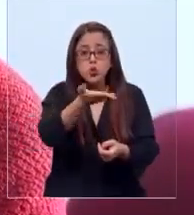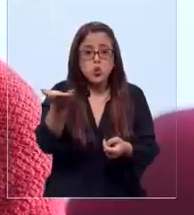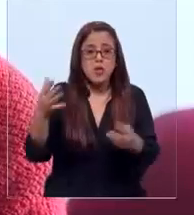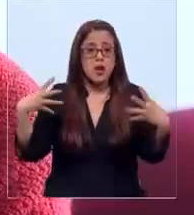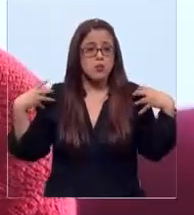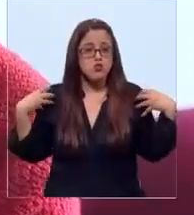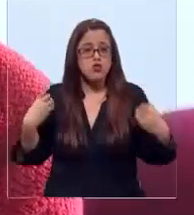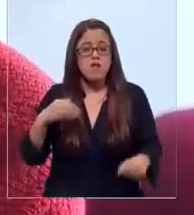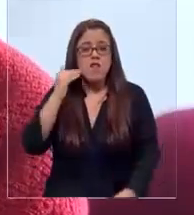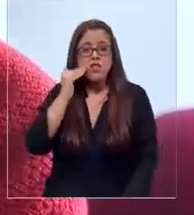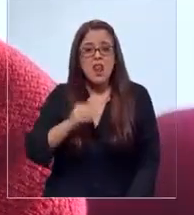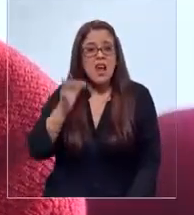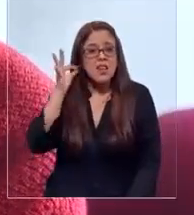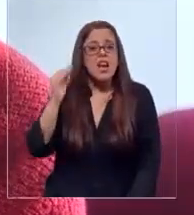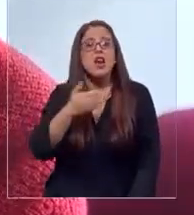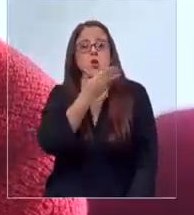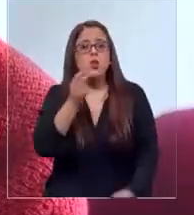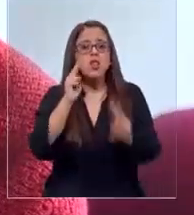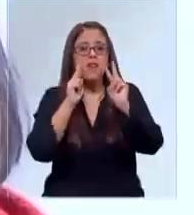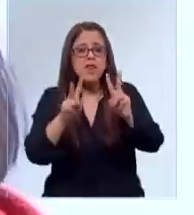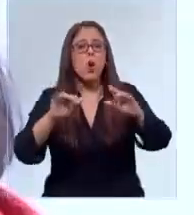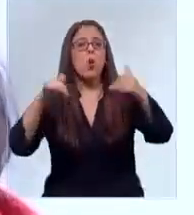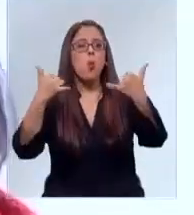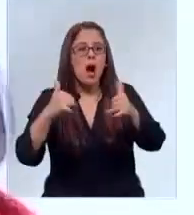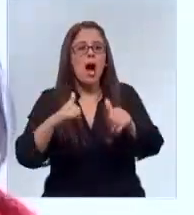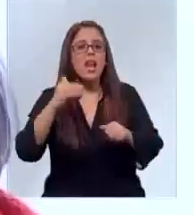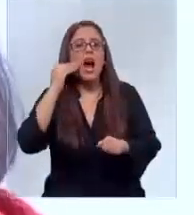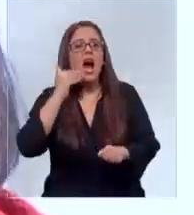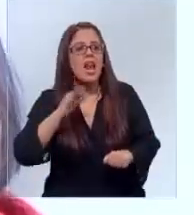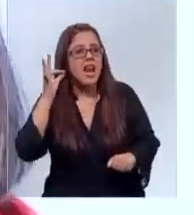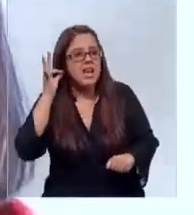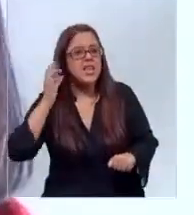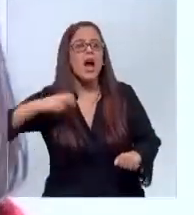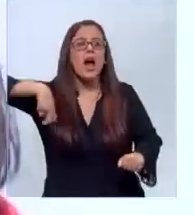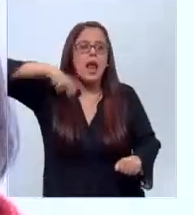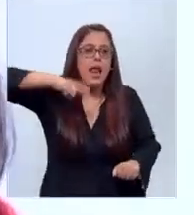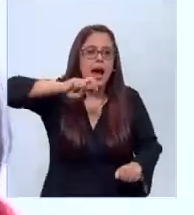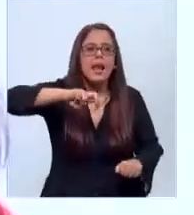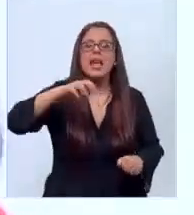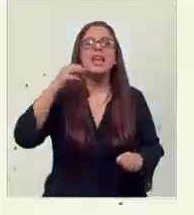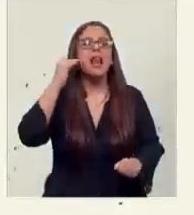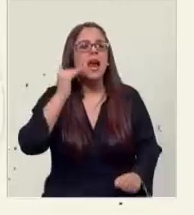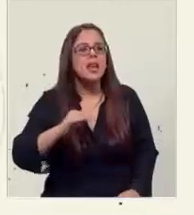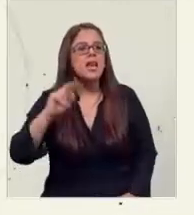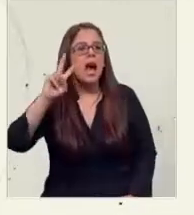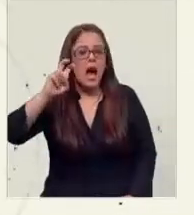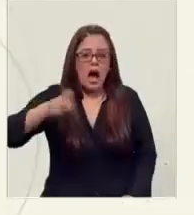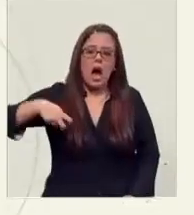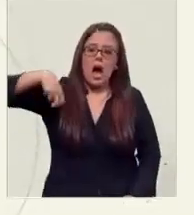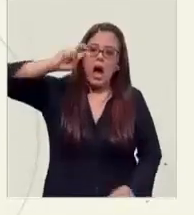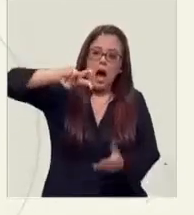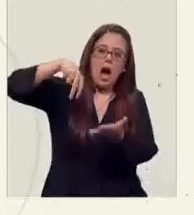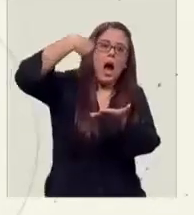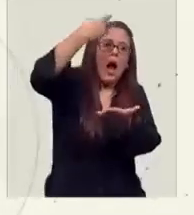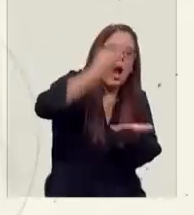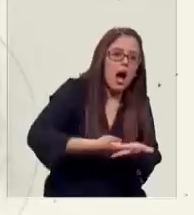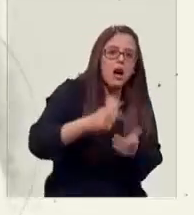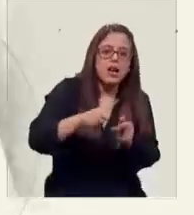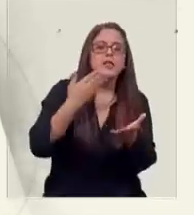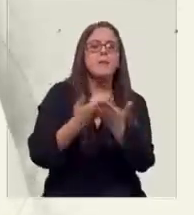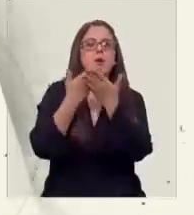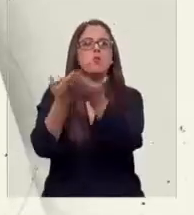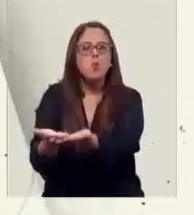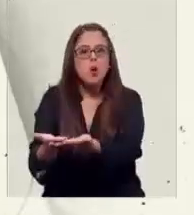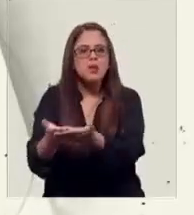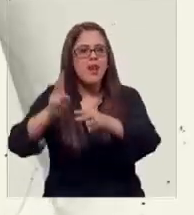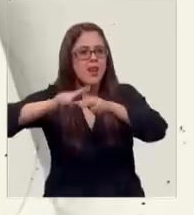niña, de que ustedes vieron jugar a la niña en la escala y que la niña cayó sola. Esta es la insólita propuesta que